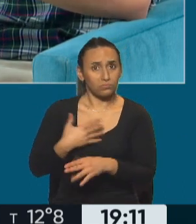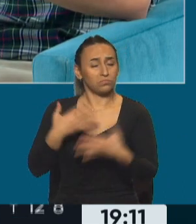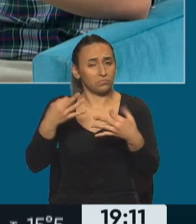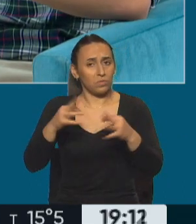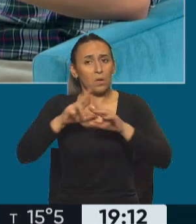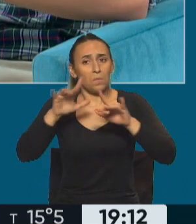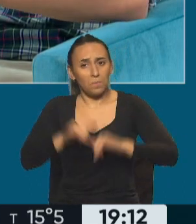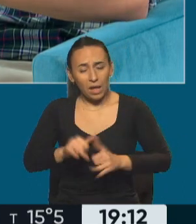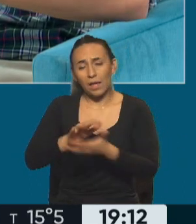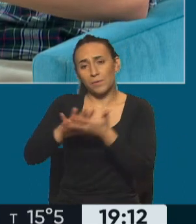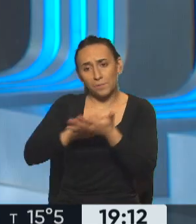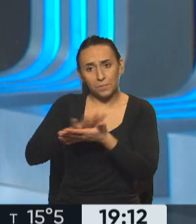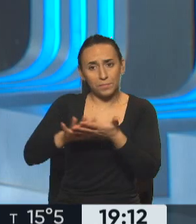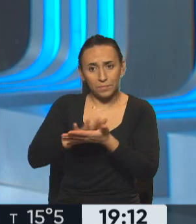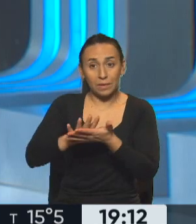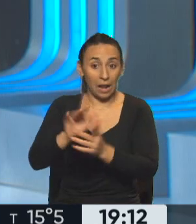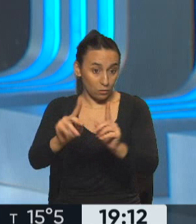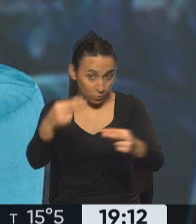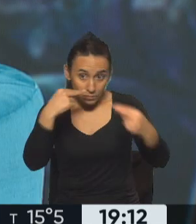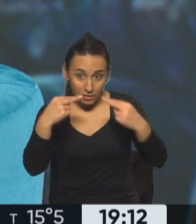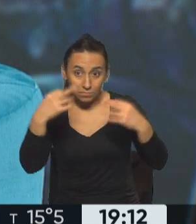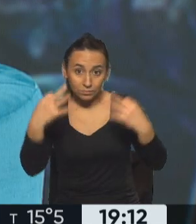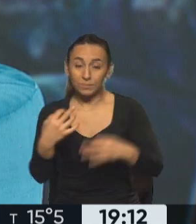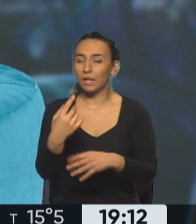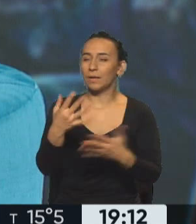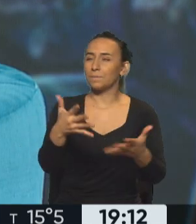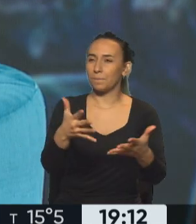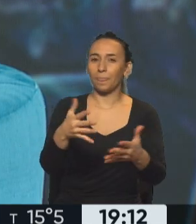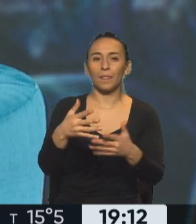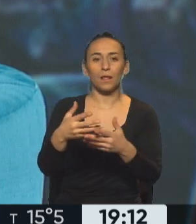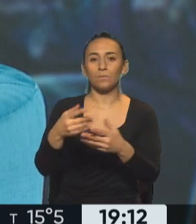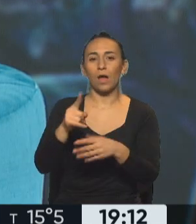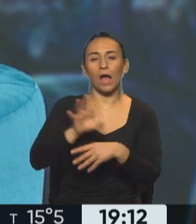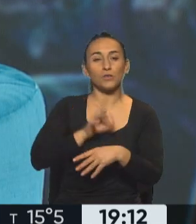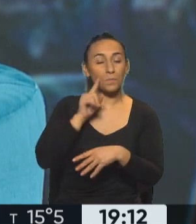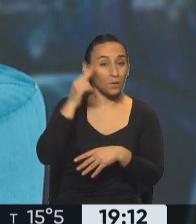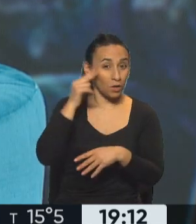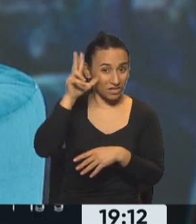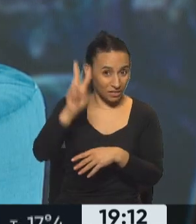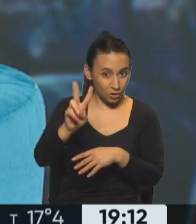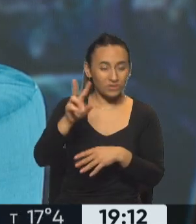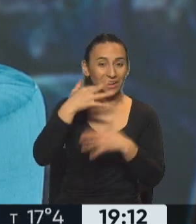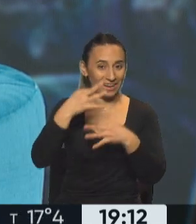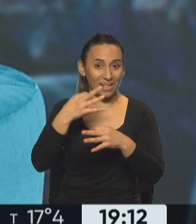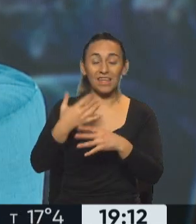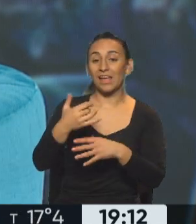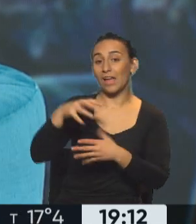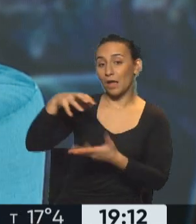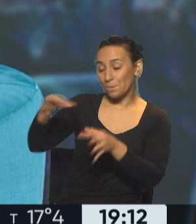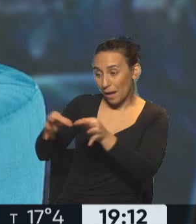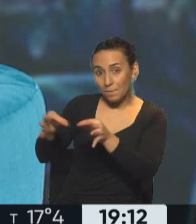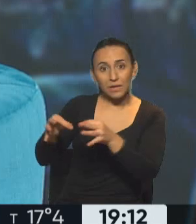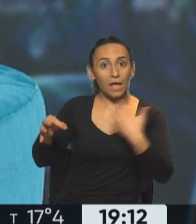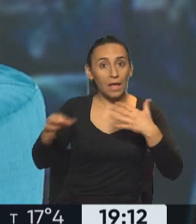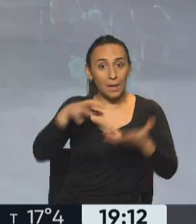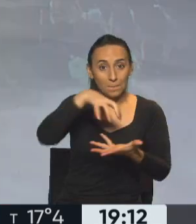Para que nos están viendo, previo a lo que era el conflicto de abril del 82, ya estaban las empresas del Estado argentino en Malvinas.